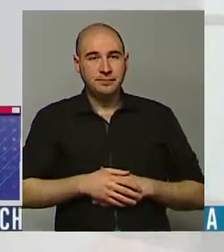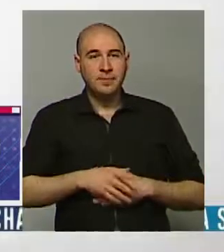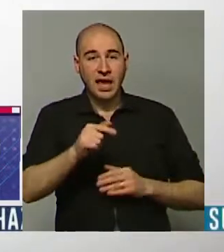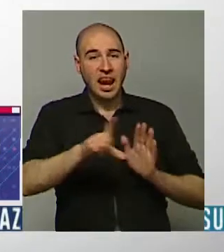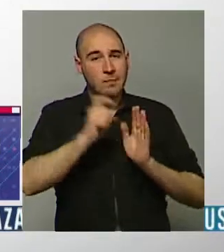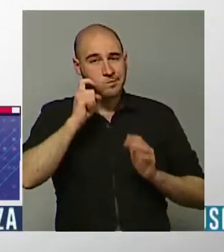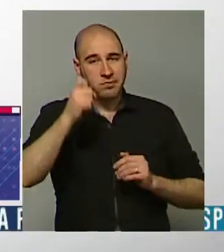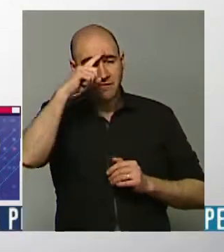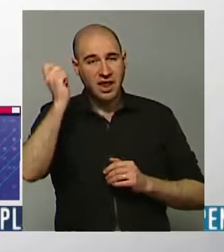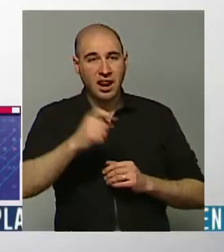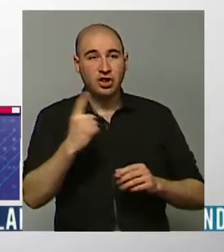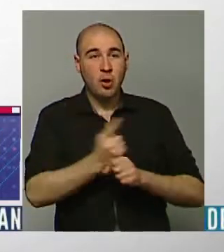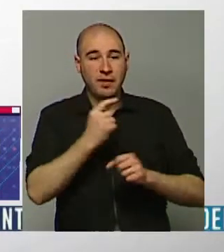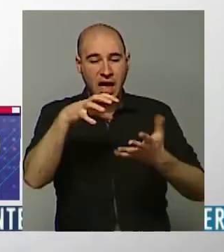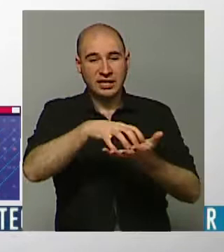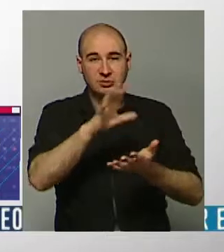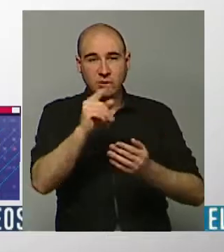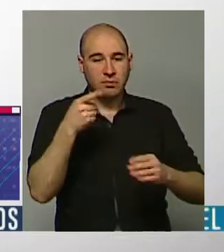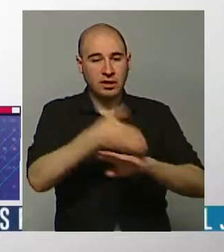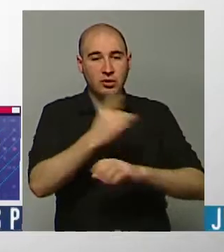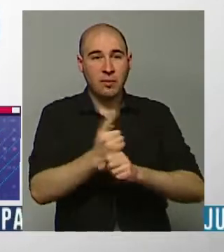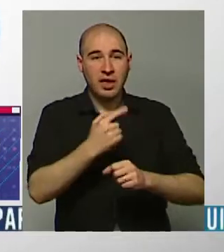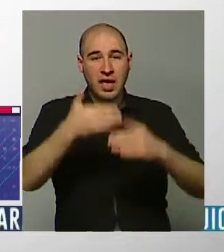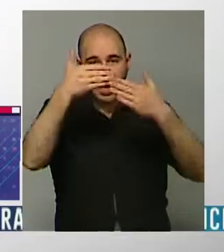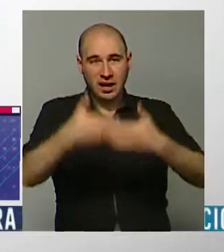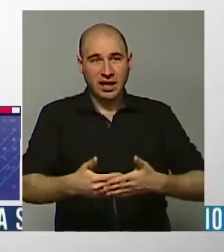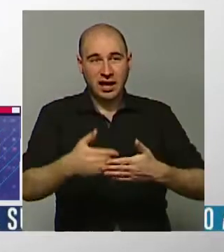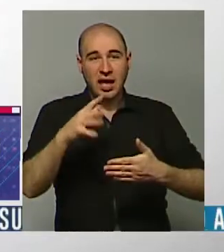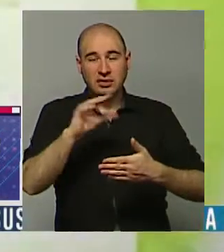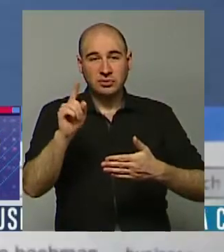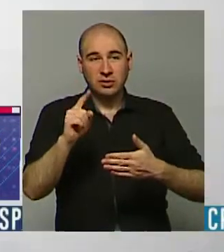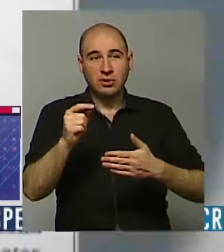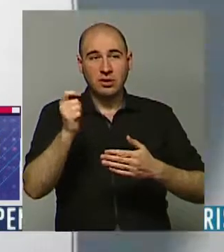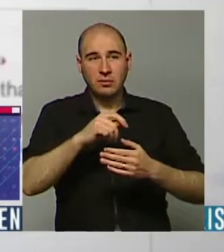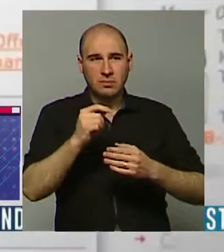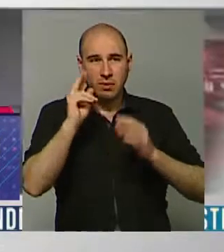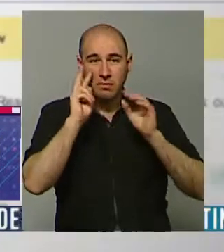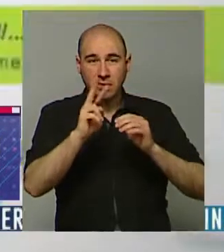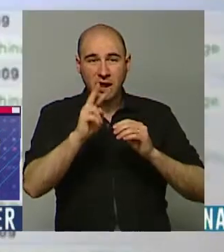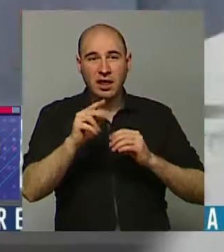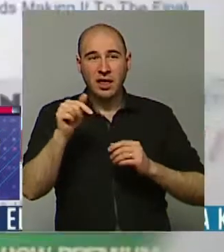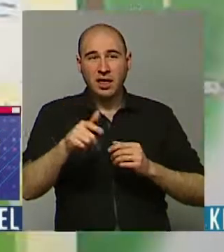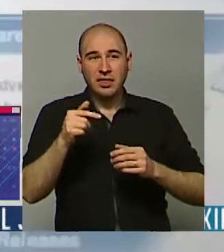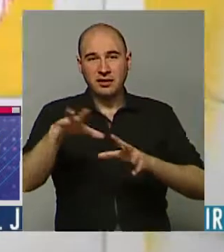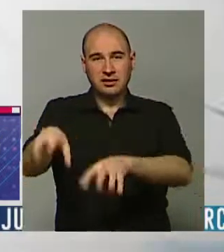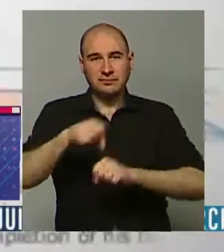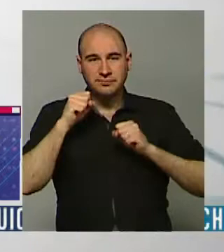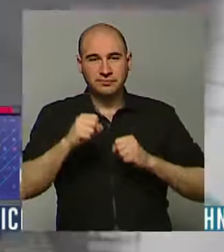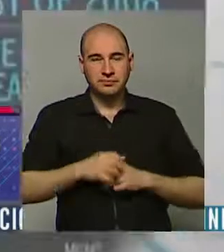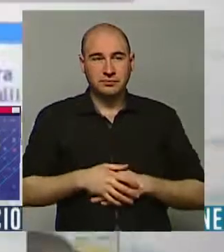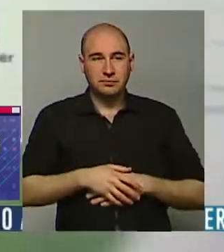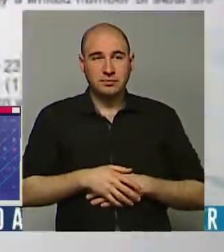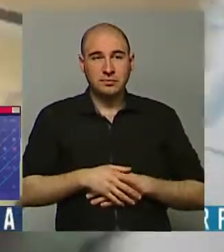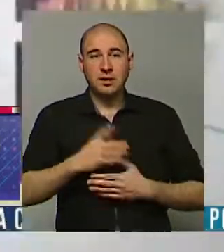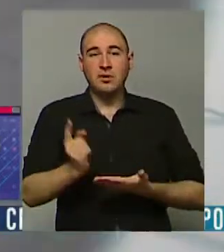es un delito federal. O sea, no puedes pasar el Área 51. De hecho, te parás en la reja donde está el Área 51 y te pones con binoculares mirando y automáticamente te vienen a buscar. Marche preso, o sea, no, claro.